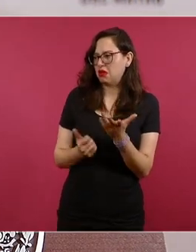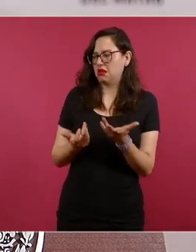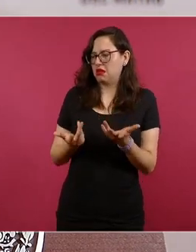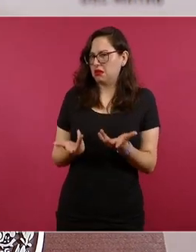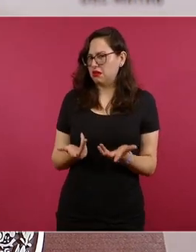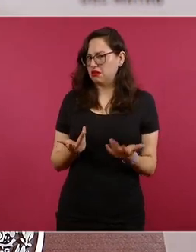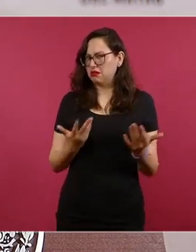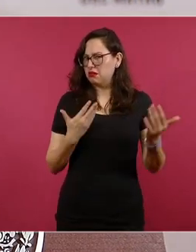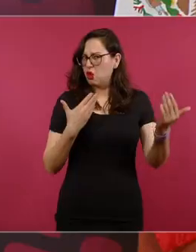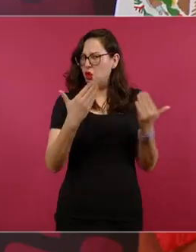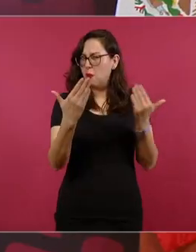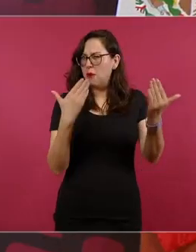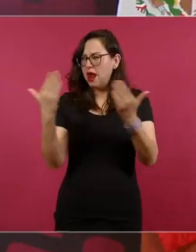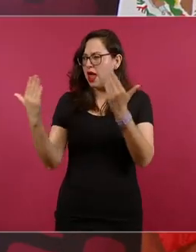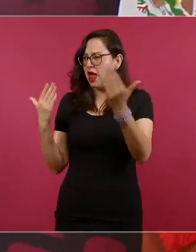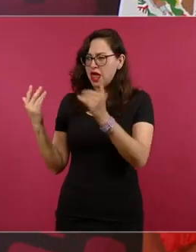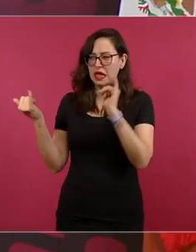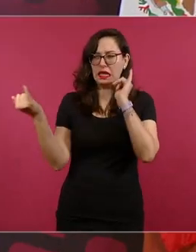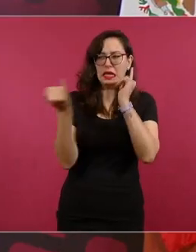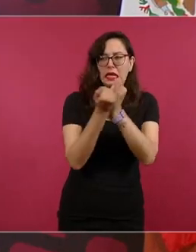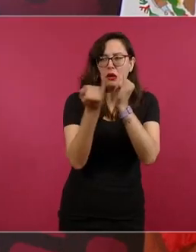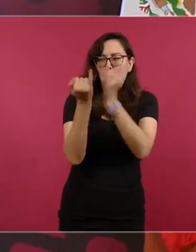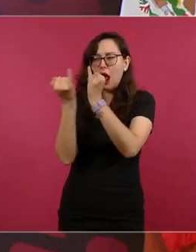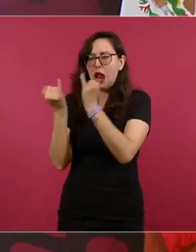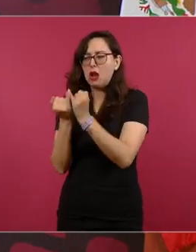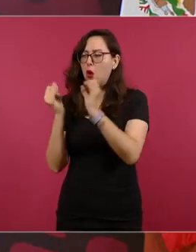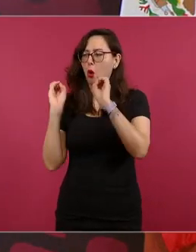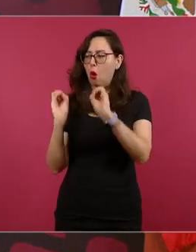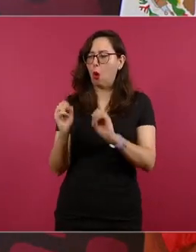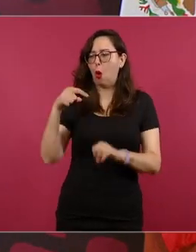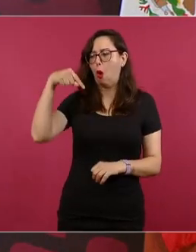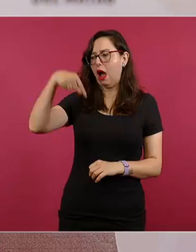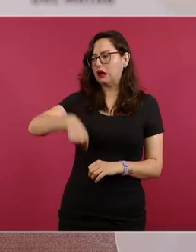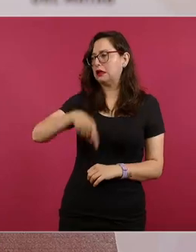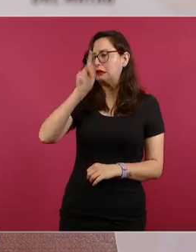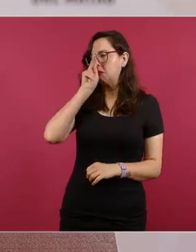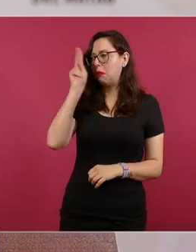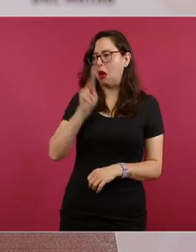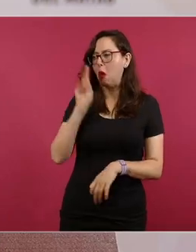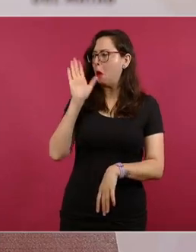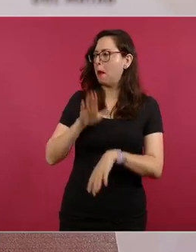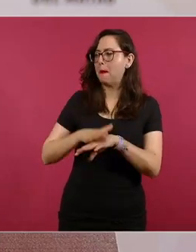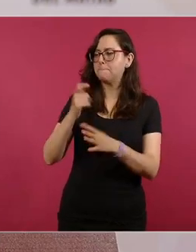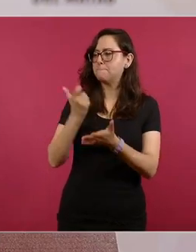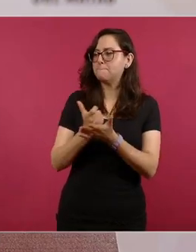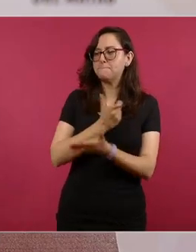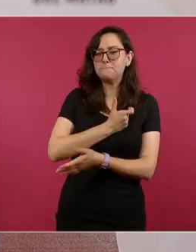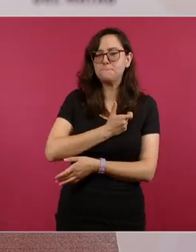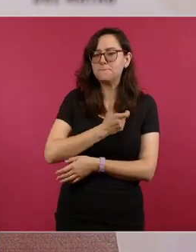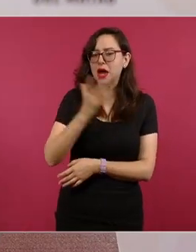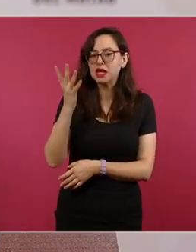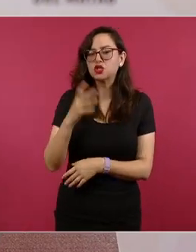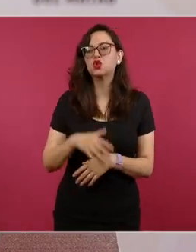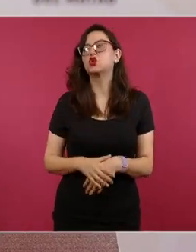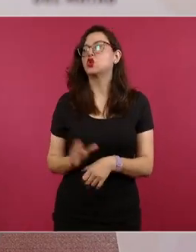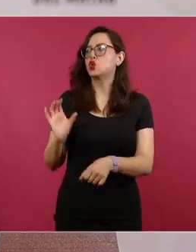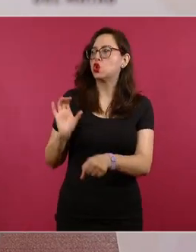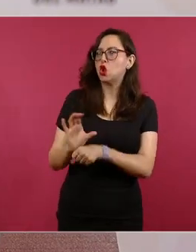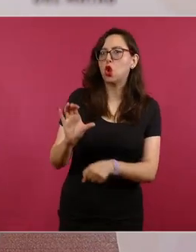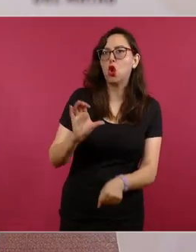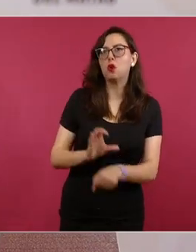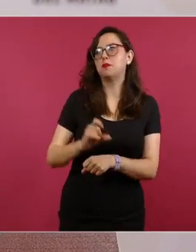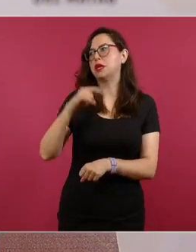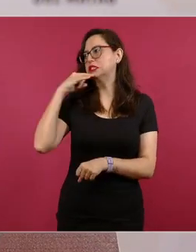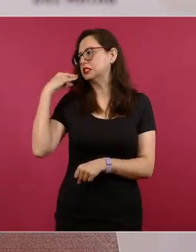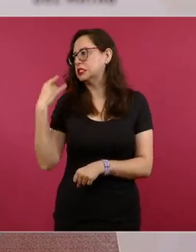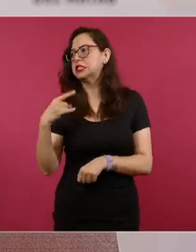de lo que cobran en Colombia, Chile, Estados Unidos y en